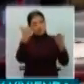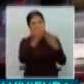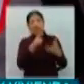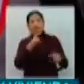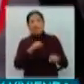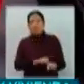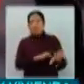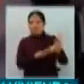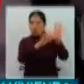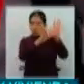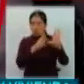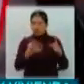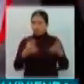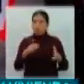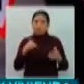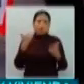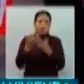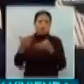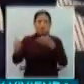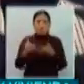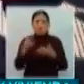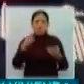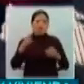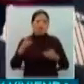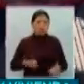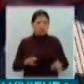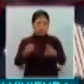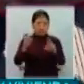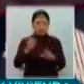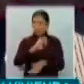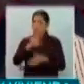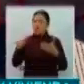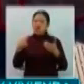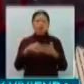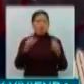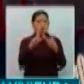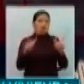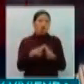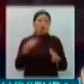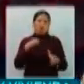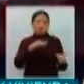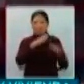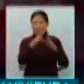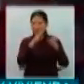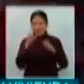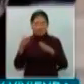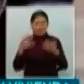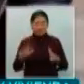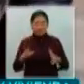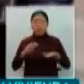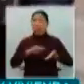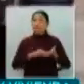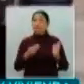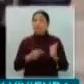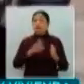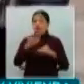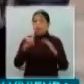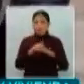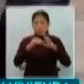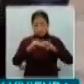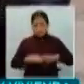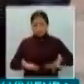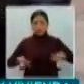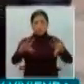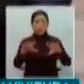llegado cerca de los ríos, hemos llegado realmente a todo lugar. ¿Y eso qué ha implicado? Un desplazamiento, una